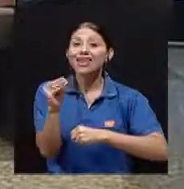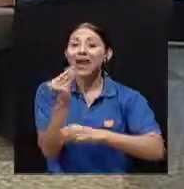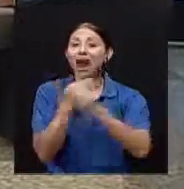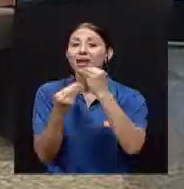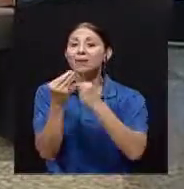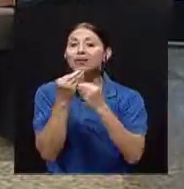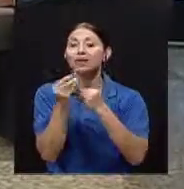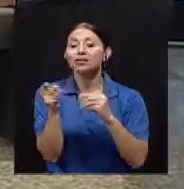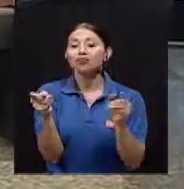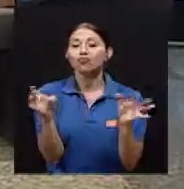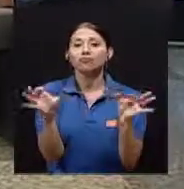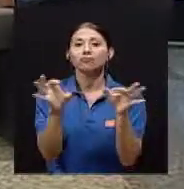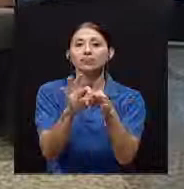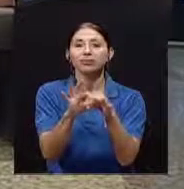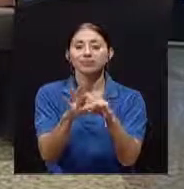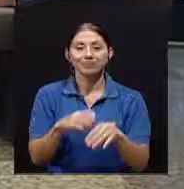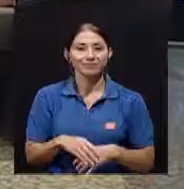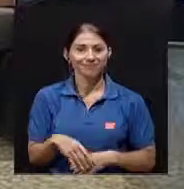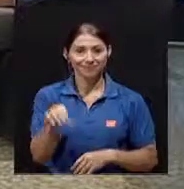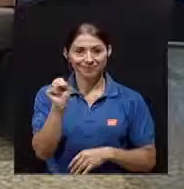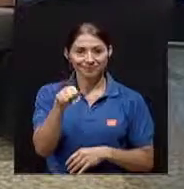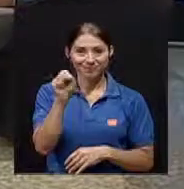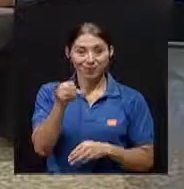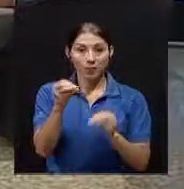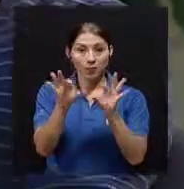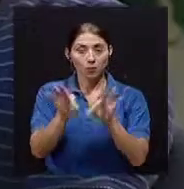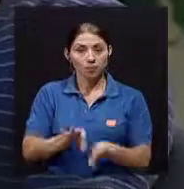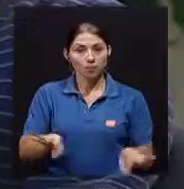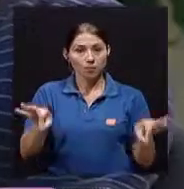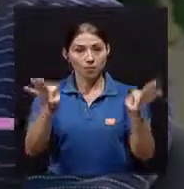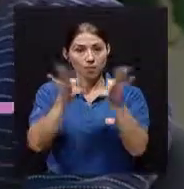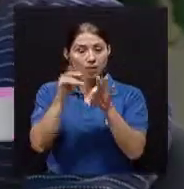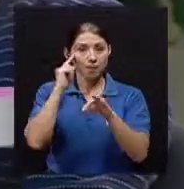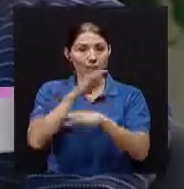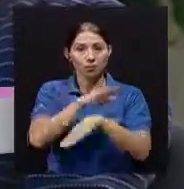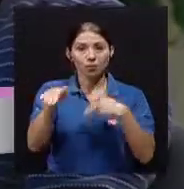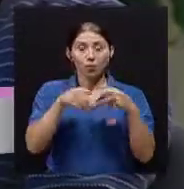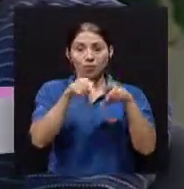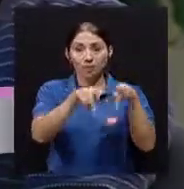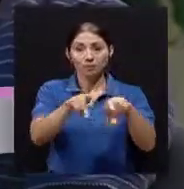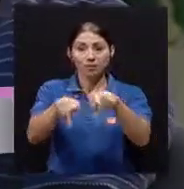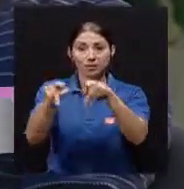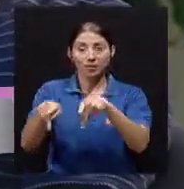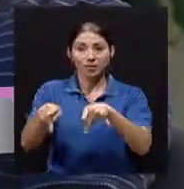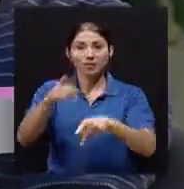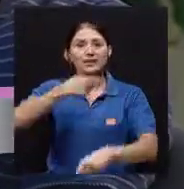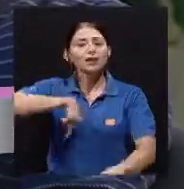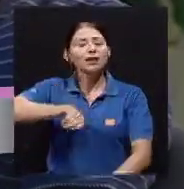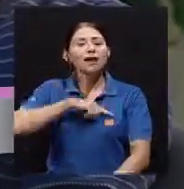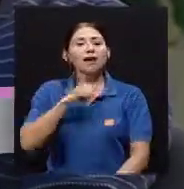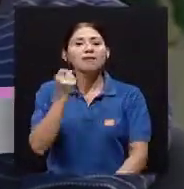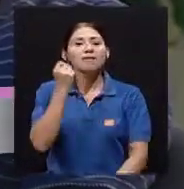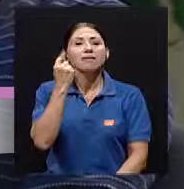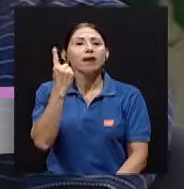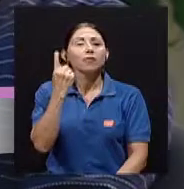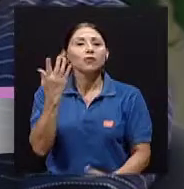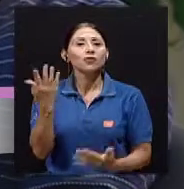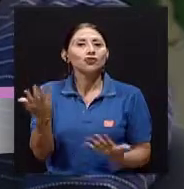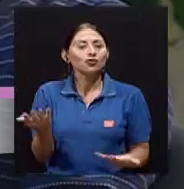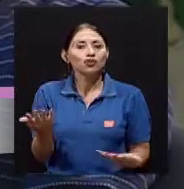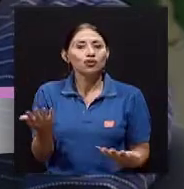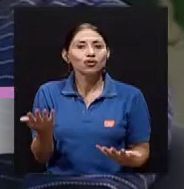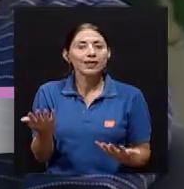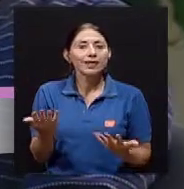ligados. Sí, y quizá pues muy importante para todas las personas que entendamos ¿cuál podría ser la diferencia,